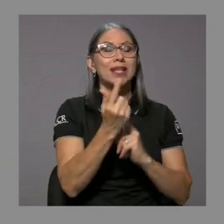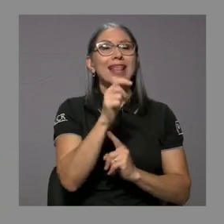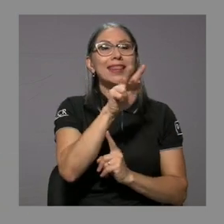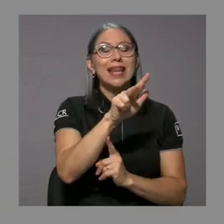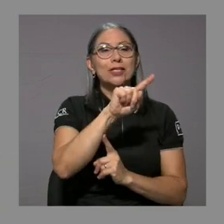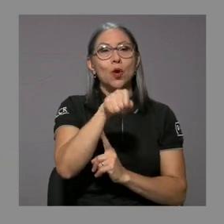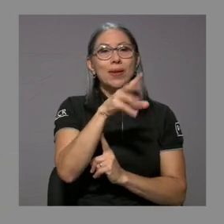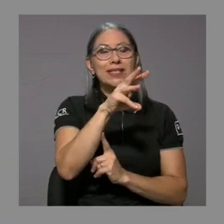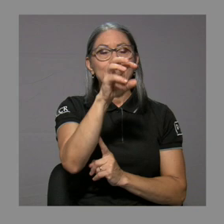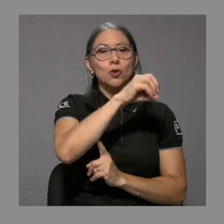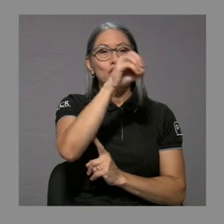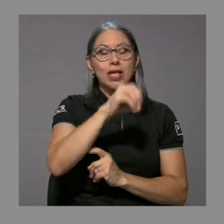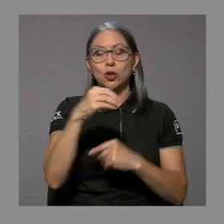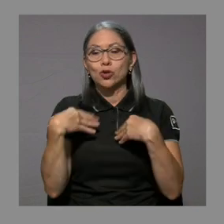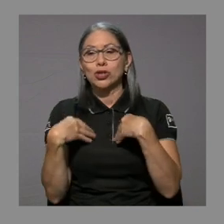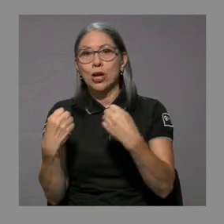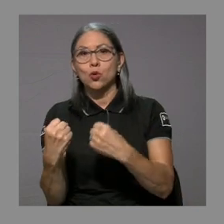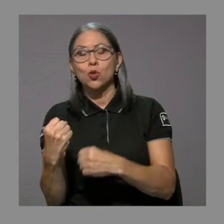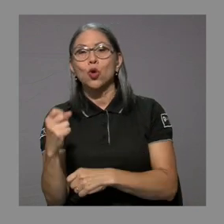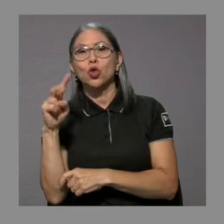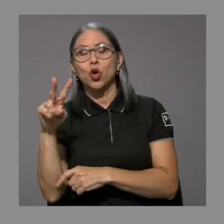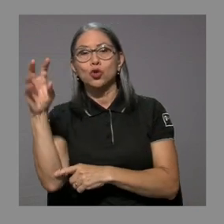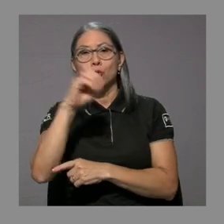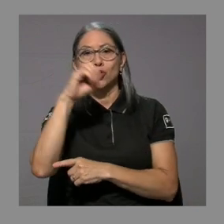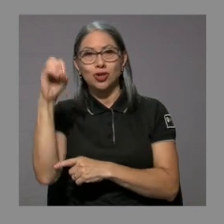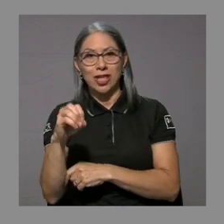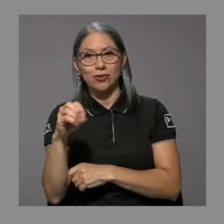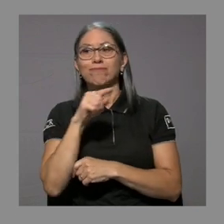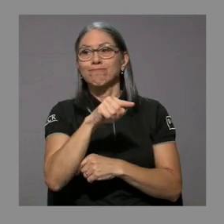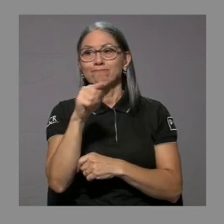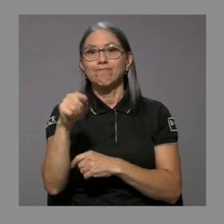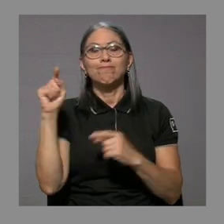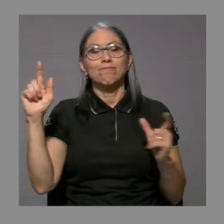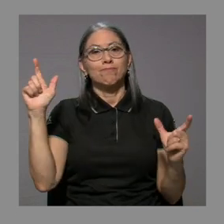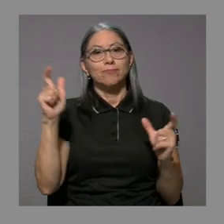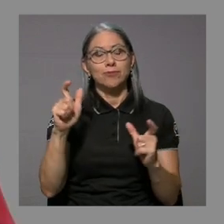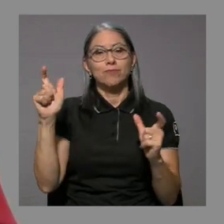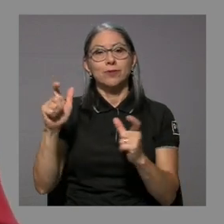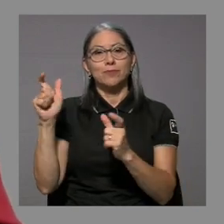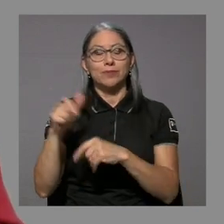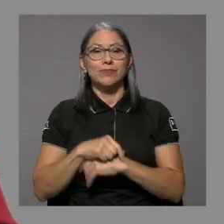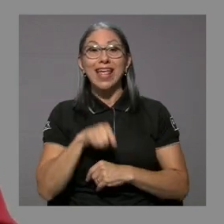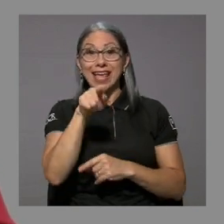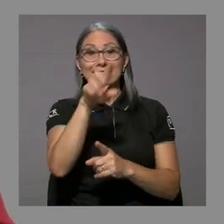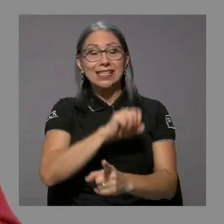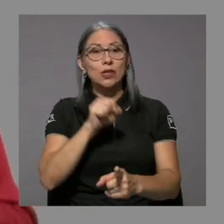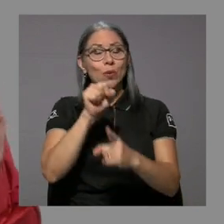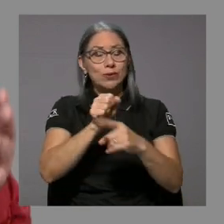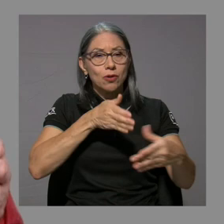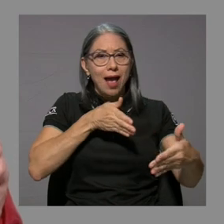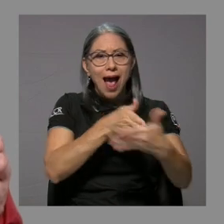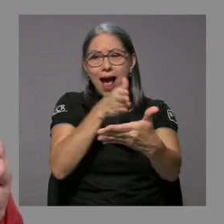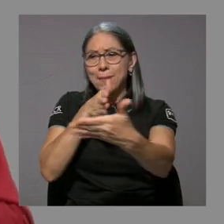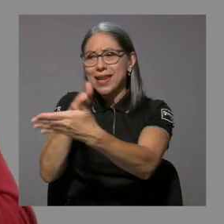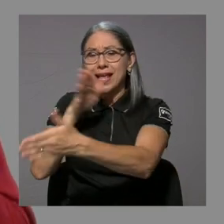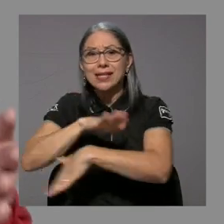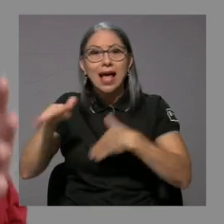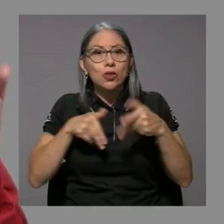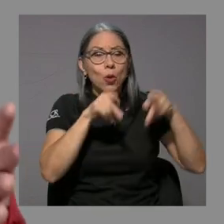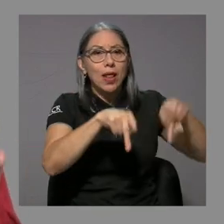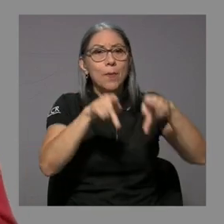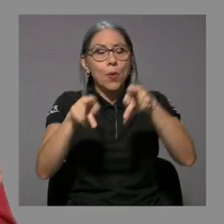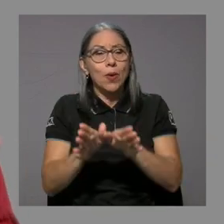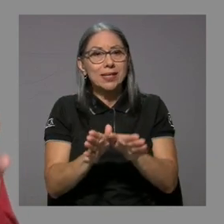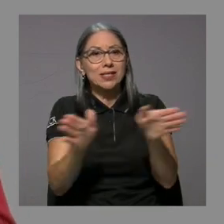social de 3,6% y en salud de un 2%. Esta tendencia amenaza a toda